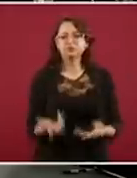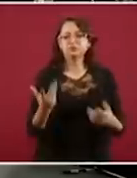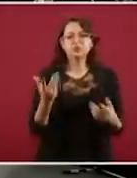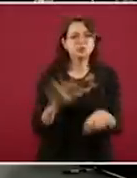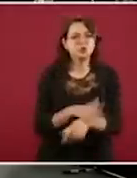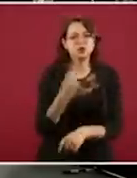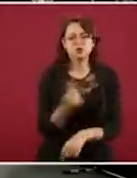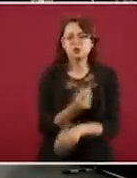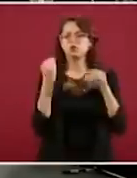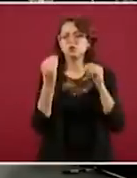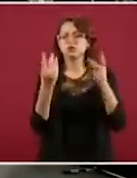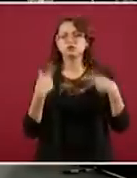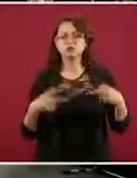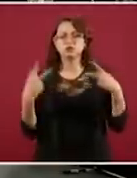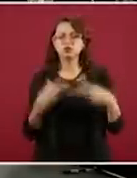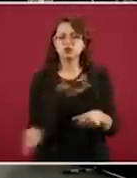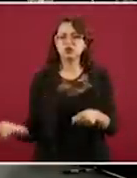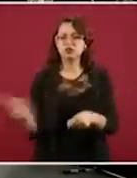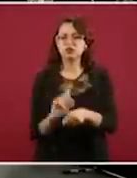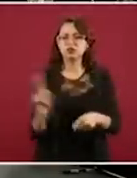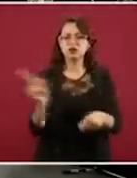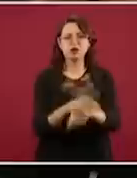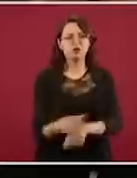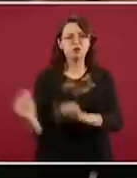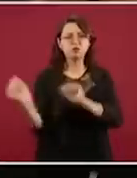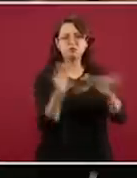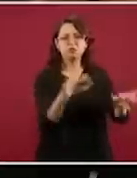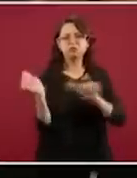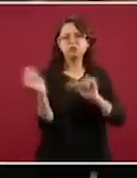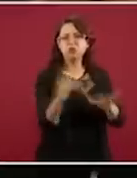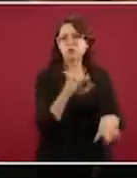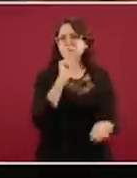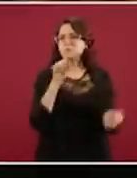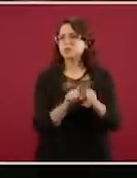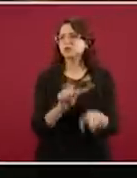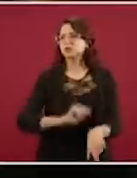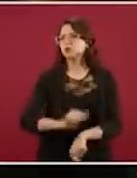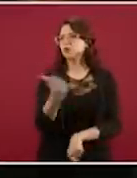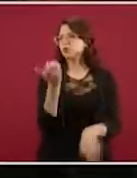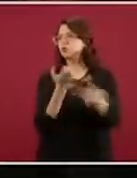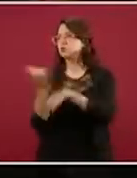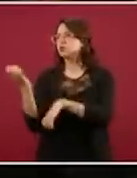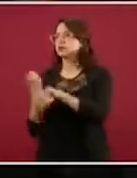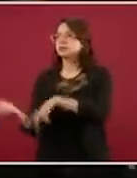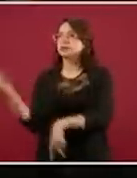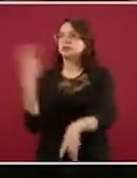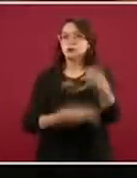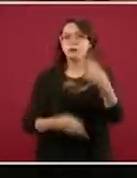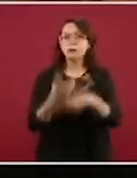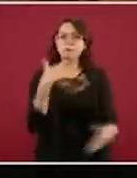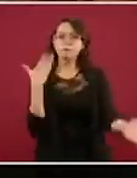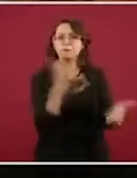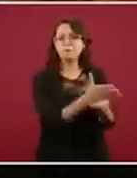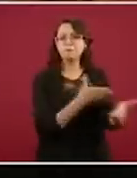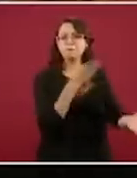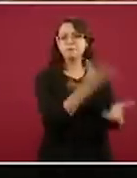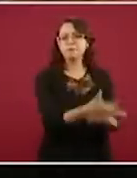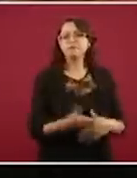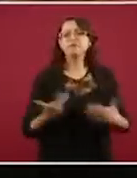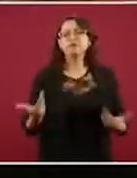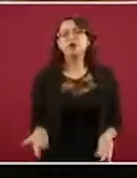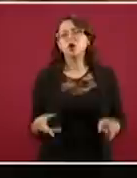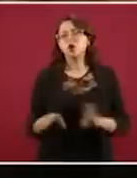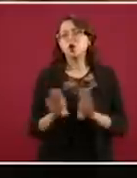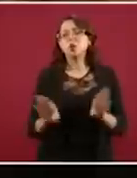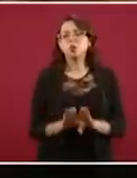gente y vienen de los estados, bueno, sí. nos preguntan diariamente. Para algo así como quién es quién en la